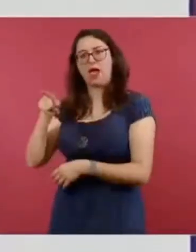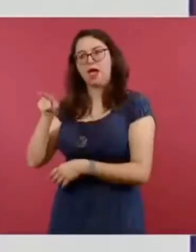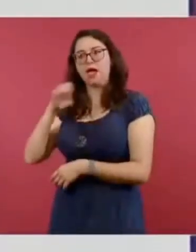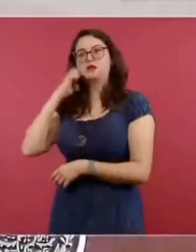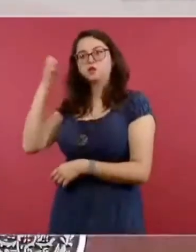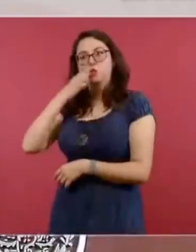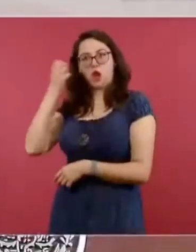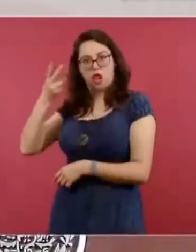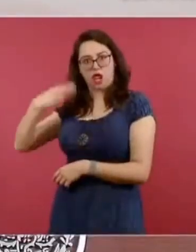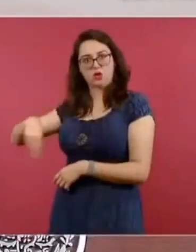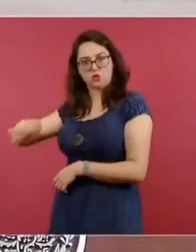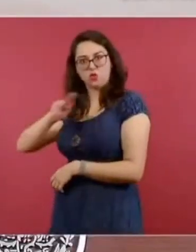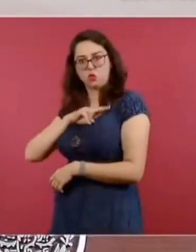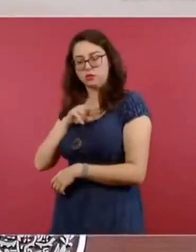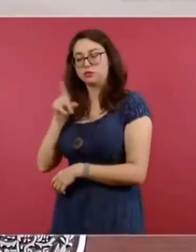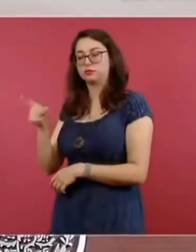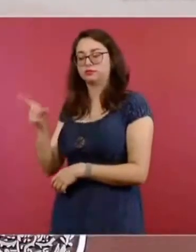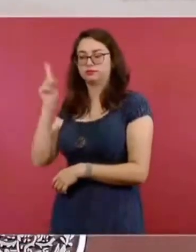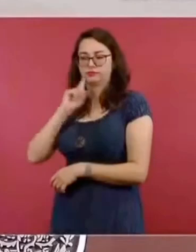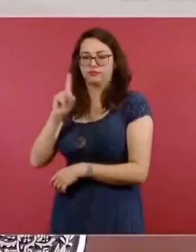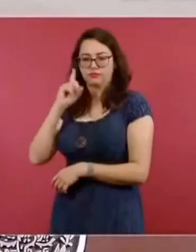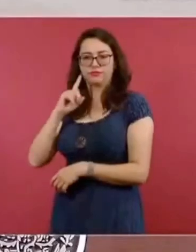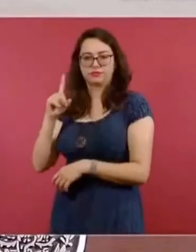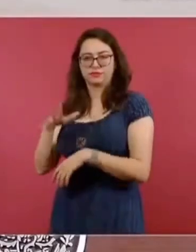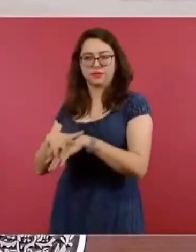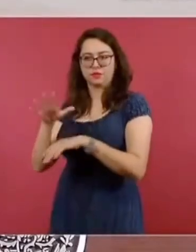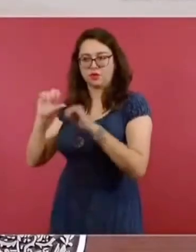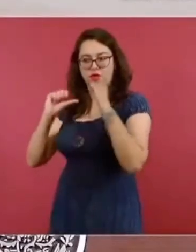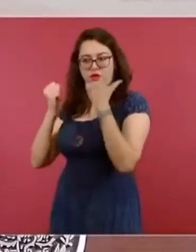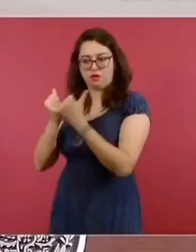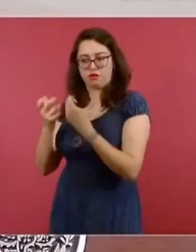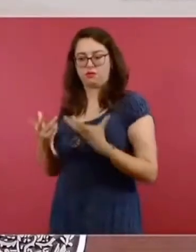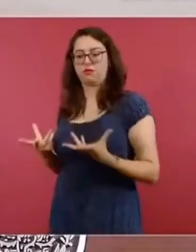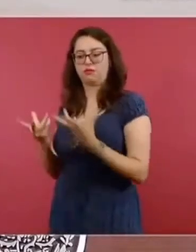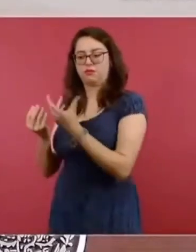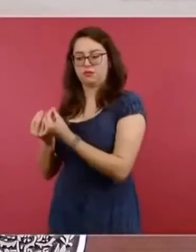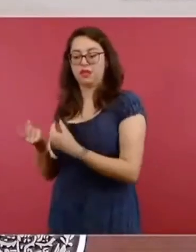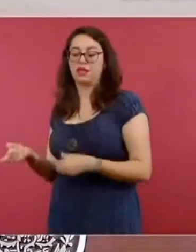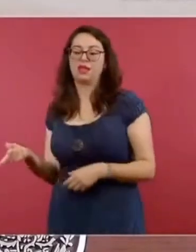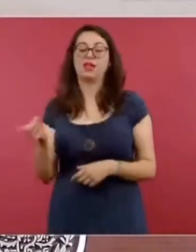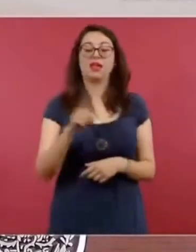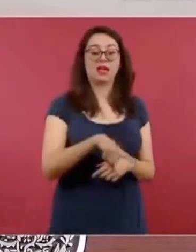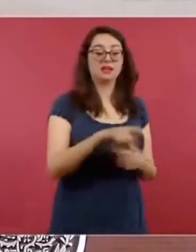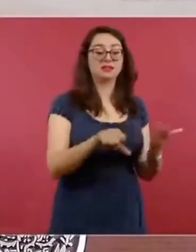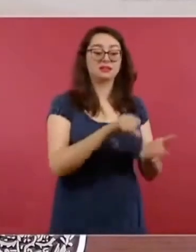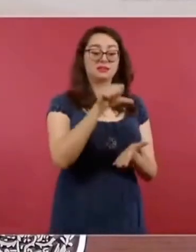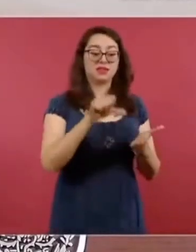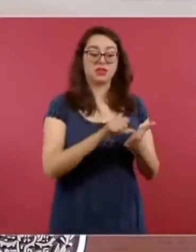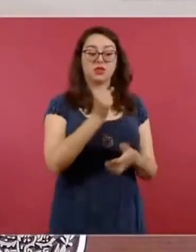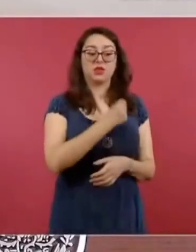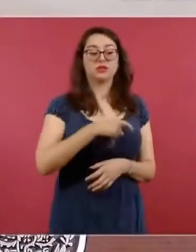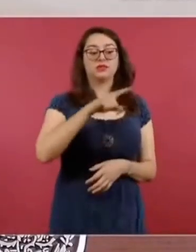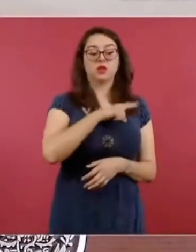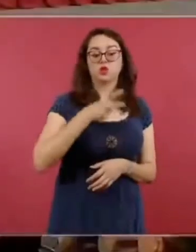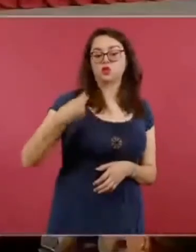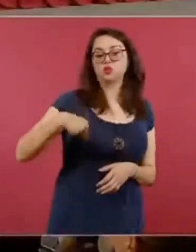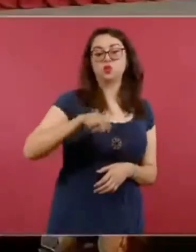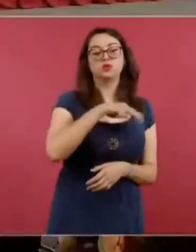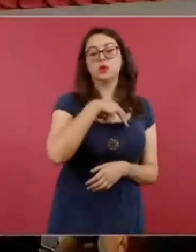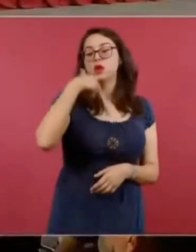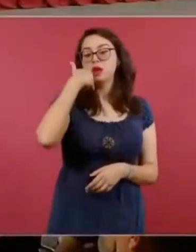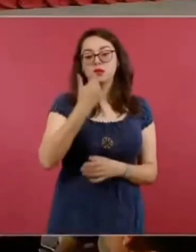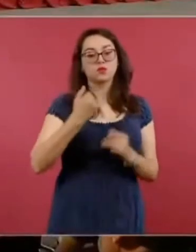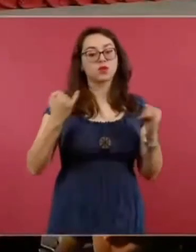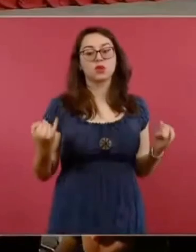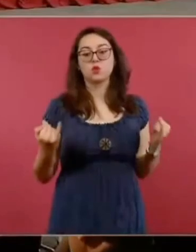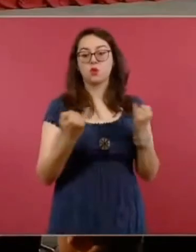sean mujeres, y 5 vocales que identifican estas necesidades y ejercen los recursos del programa y